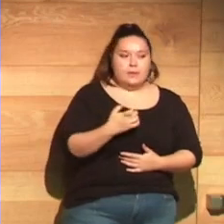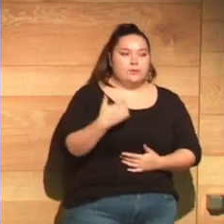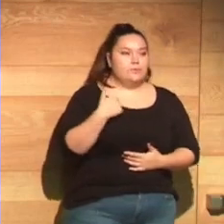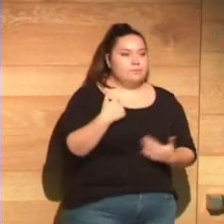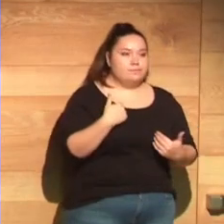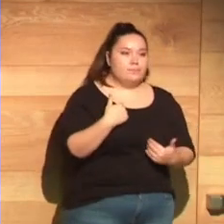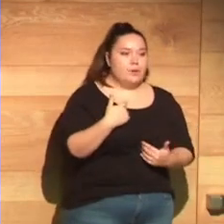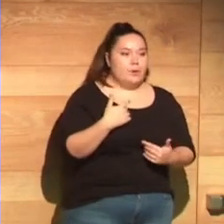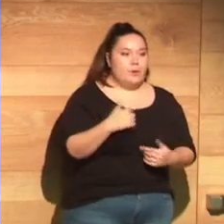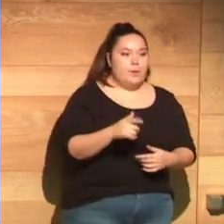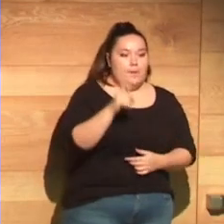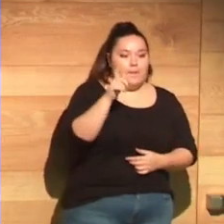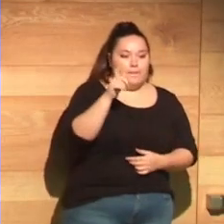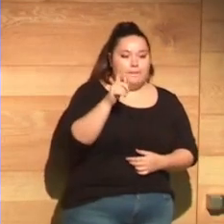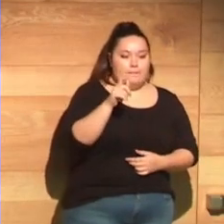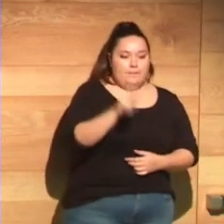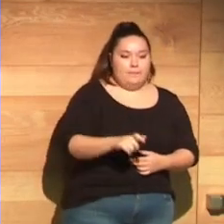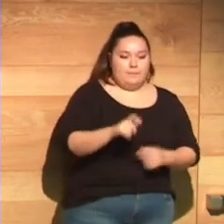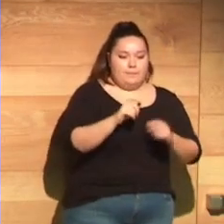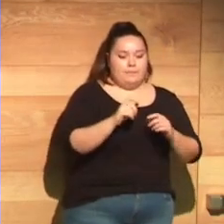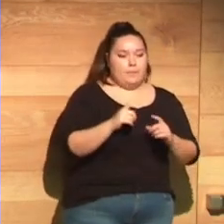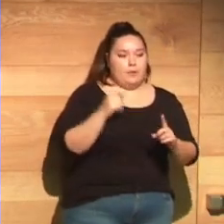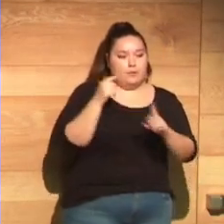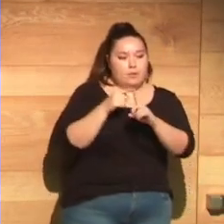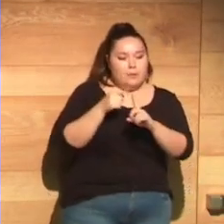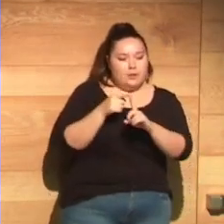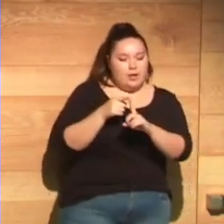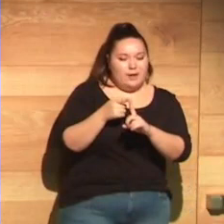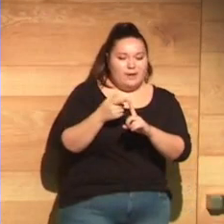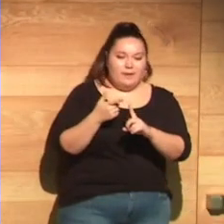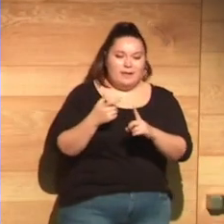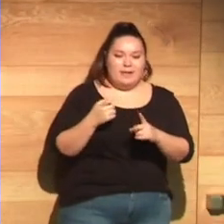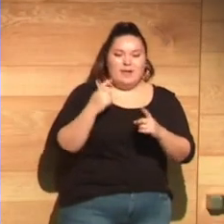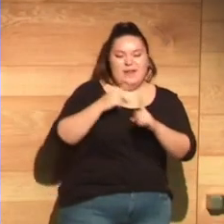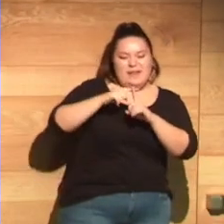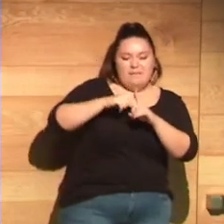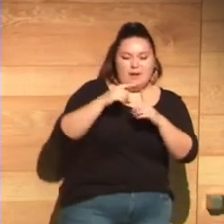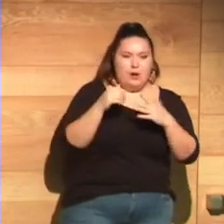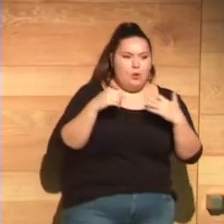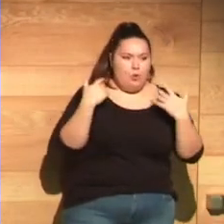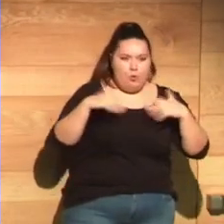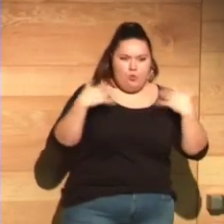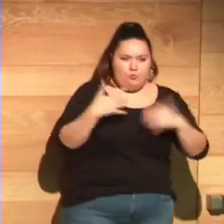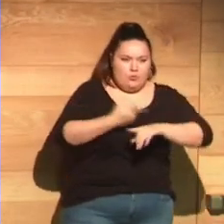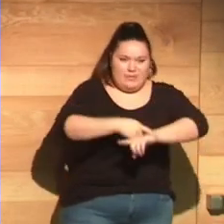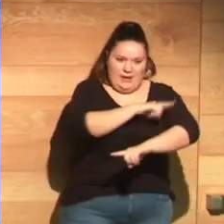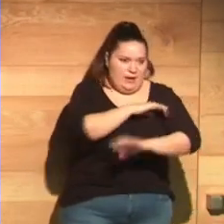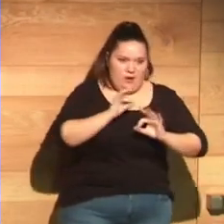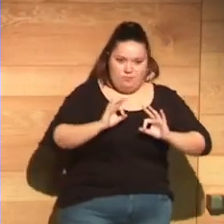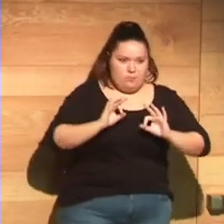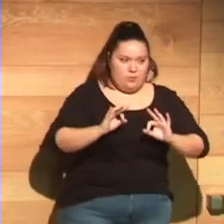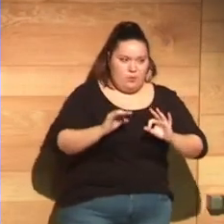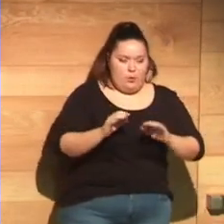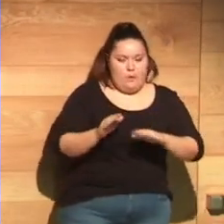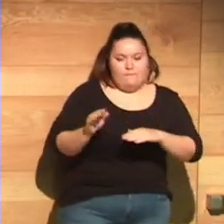trabajo elegir todo cuando es verdad que cuando me meto en un personaje yo soy obsesiva con